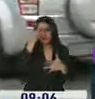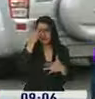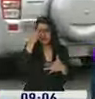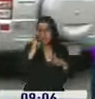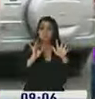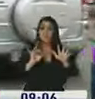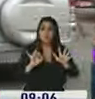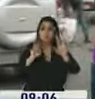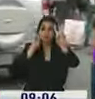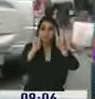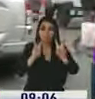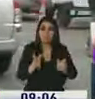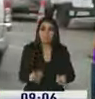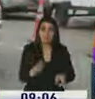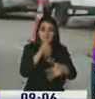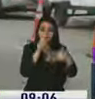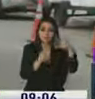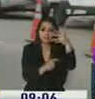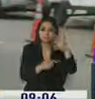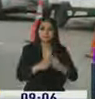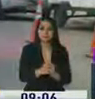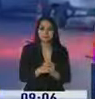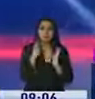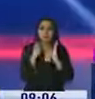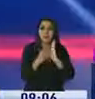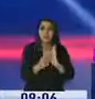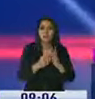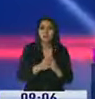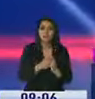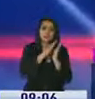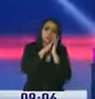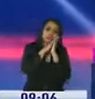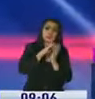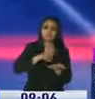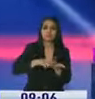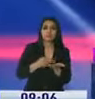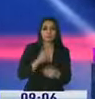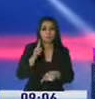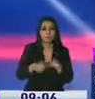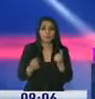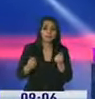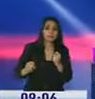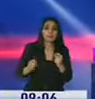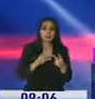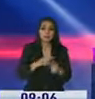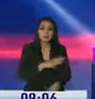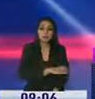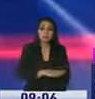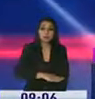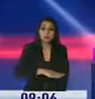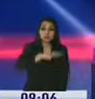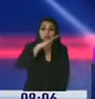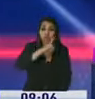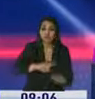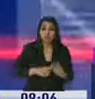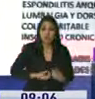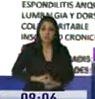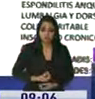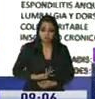7 enfermedades preexistentes, entre ellas insomnio crónico, ansiedad, hipertensión arterial,